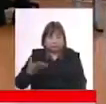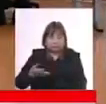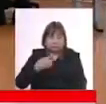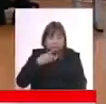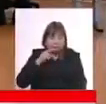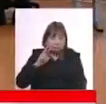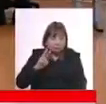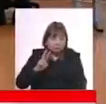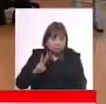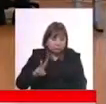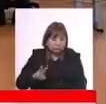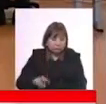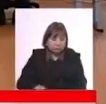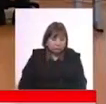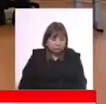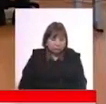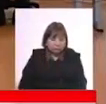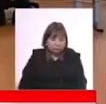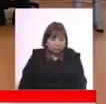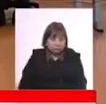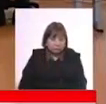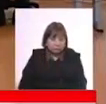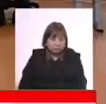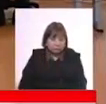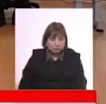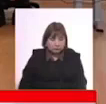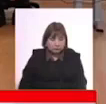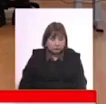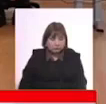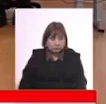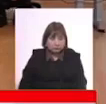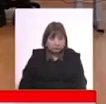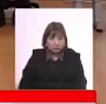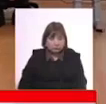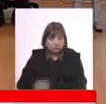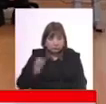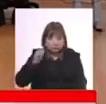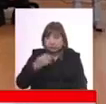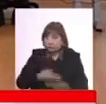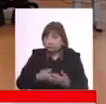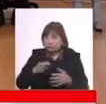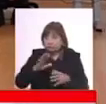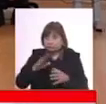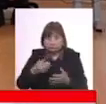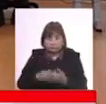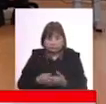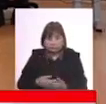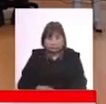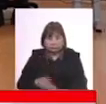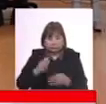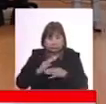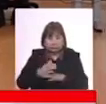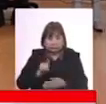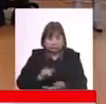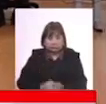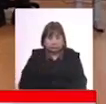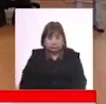para que responda al congresista que acaba de hacer uso de la palabra. Sí, por supuesto, señor presidente, por su